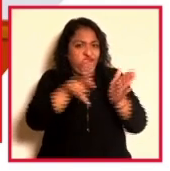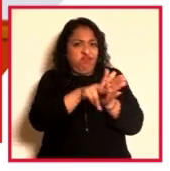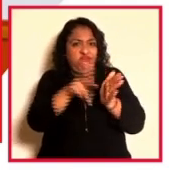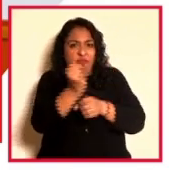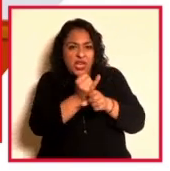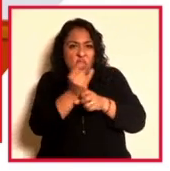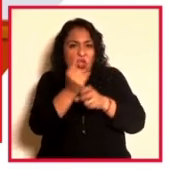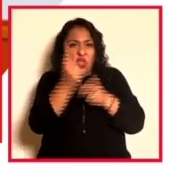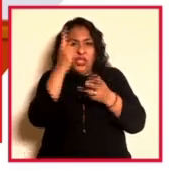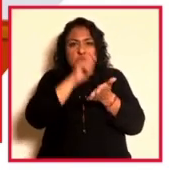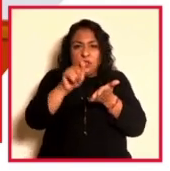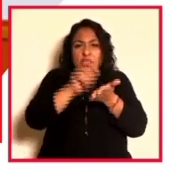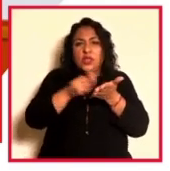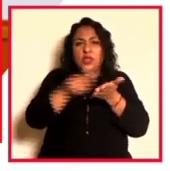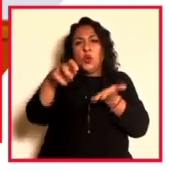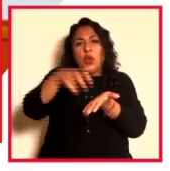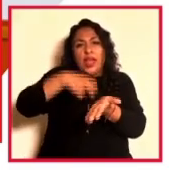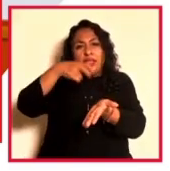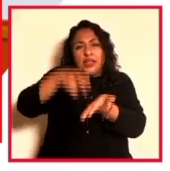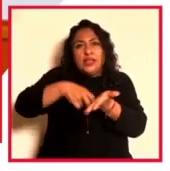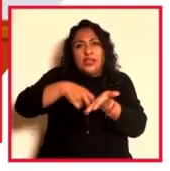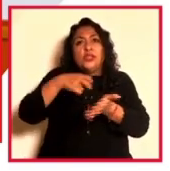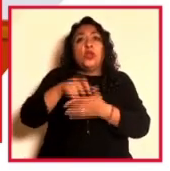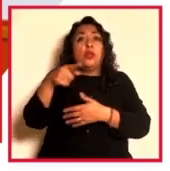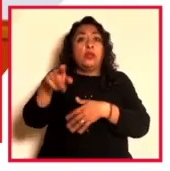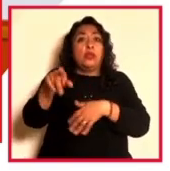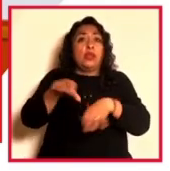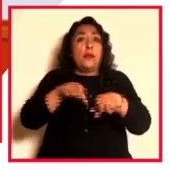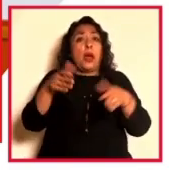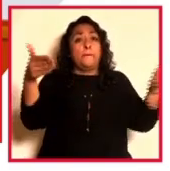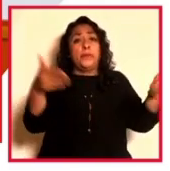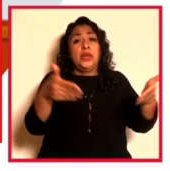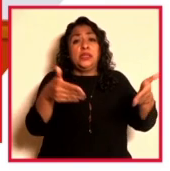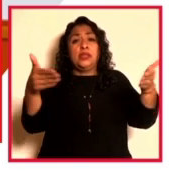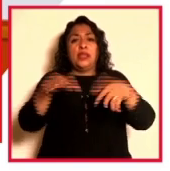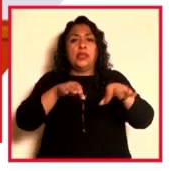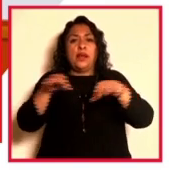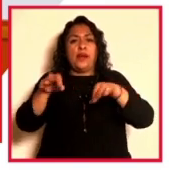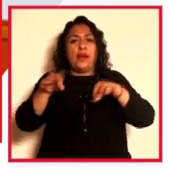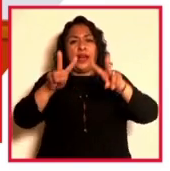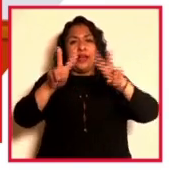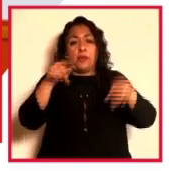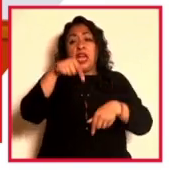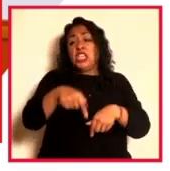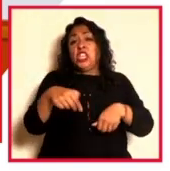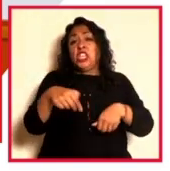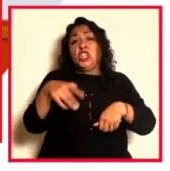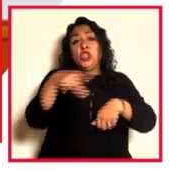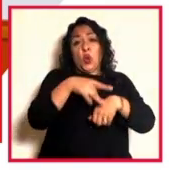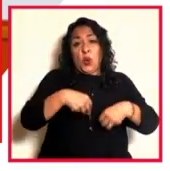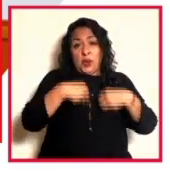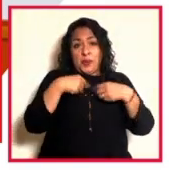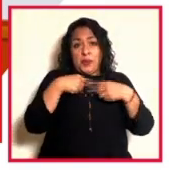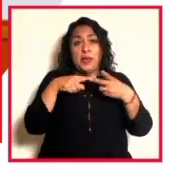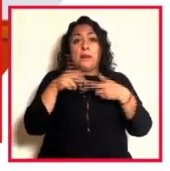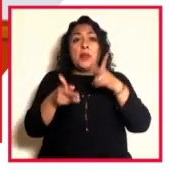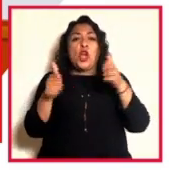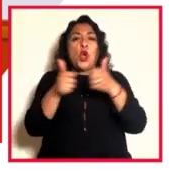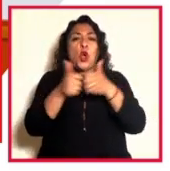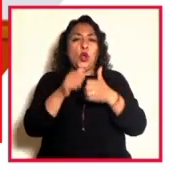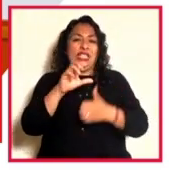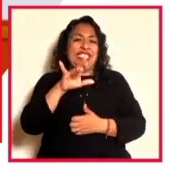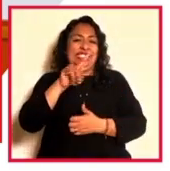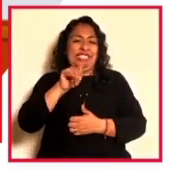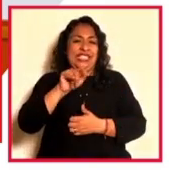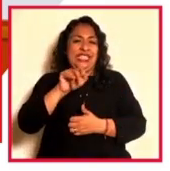edición editorial y a su labor como presentadora de los programas aquí nos tocó vivir y conversando con Cristina Pacheco en 11